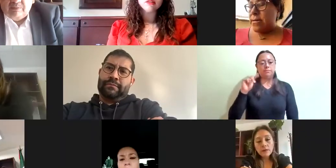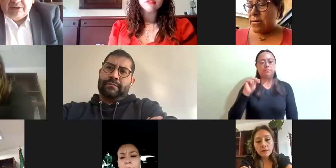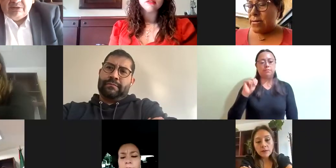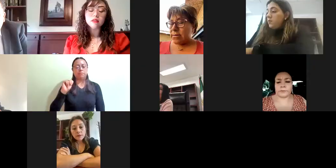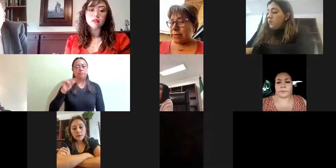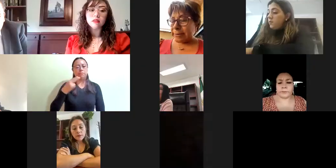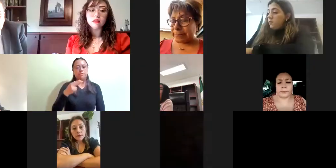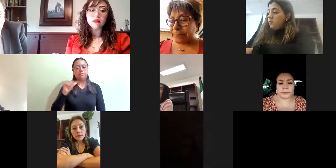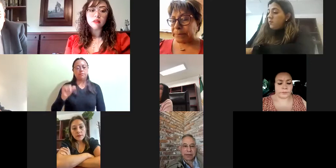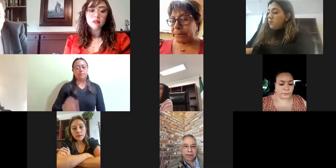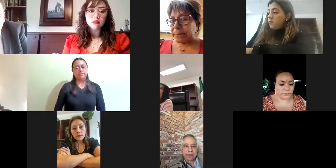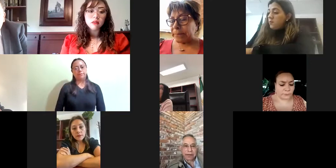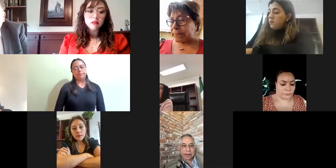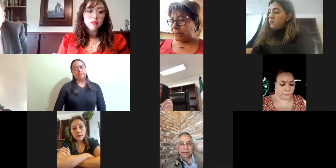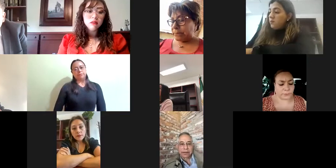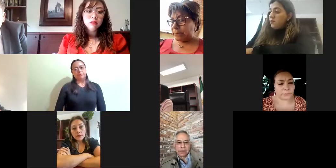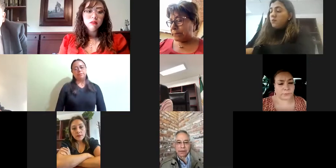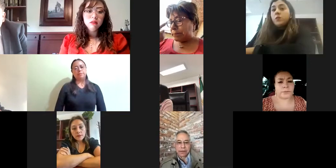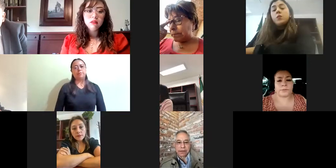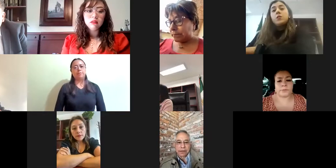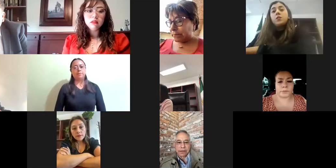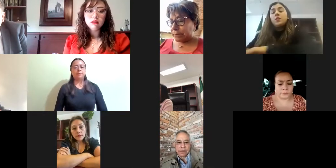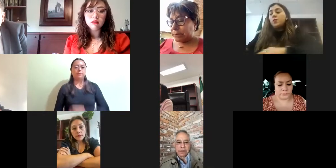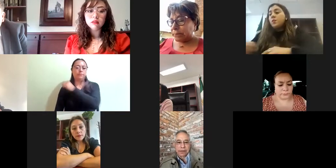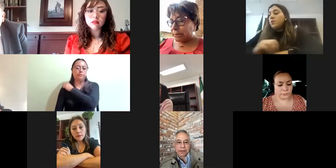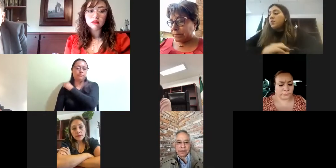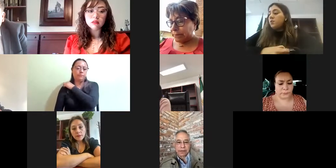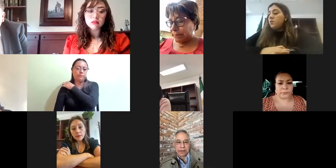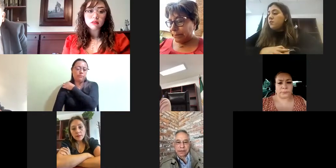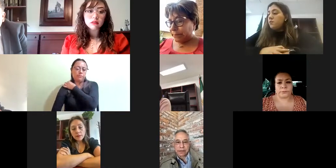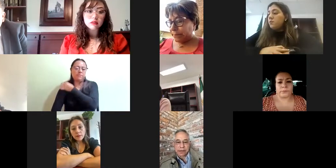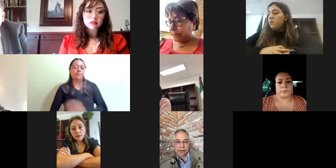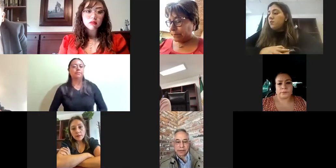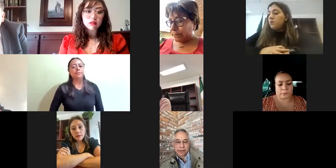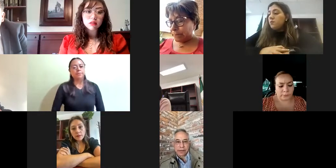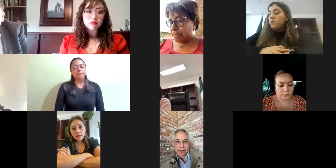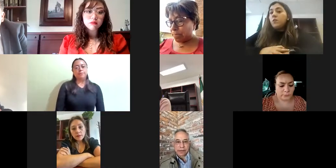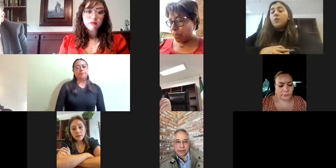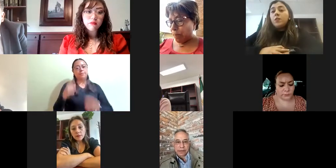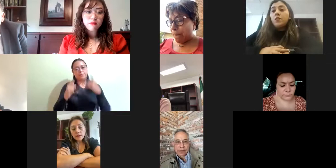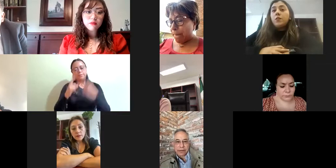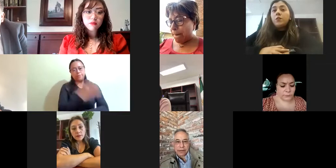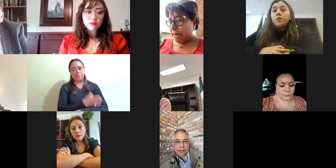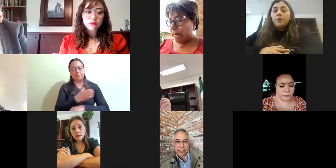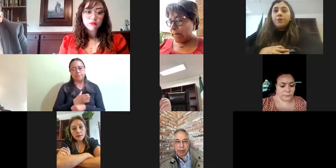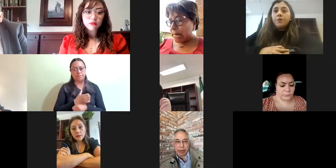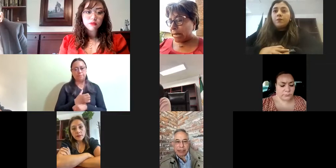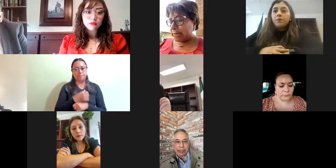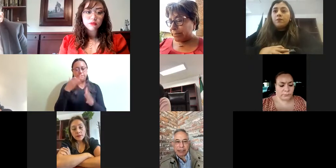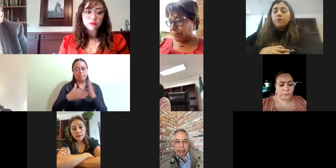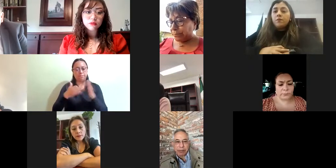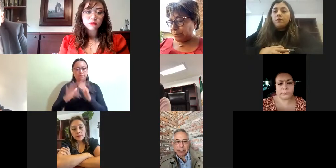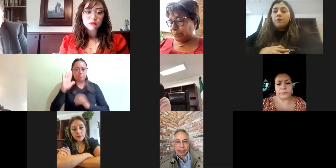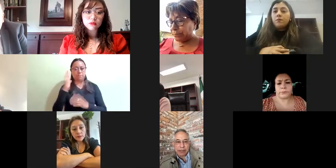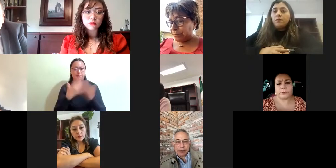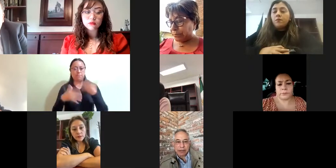¿Algún compañero me faltó de que considere la palabra? Si me permite, Diputado